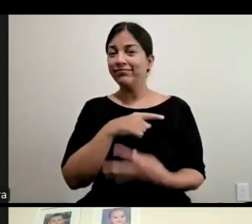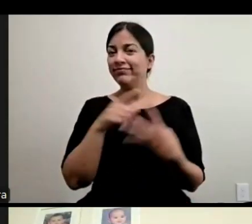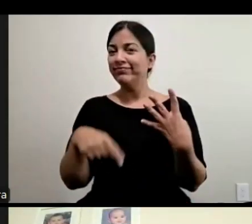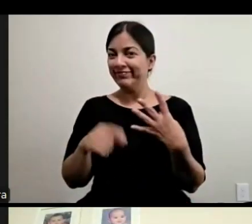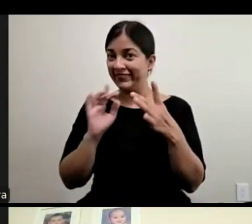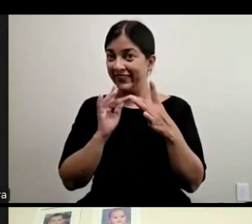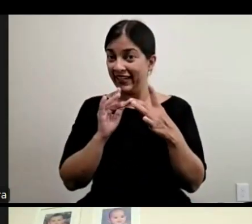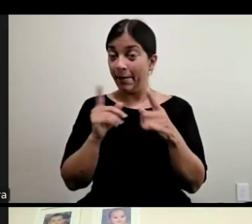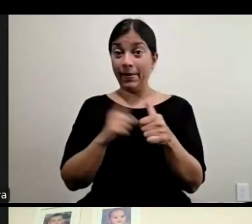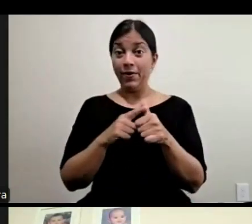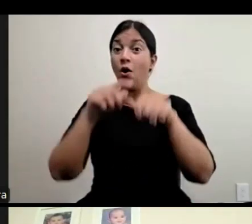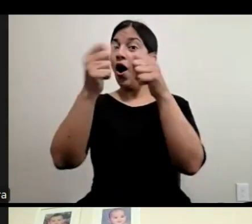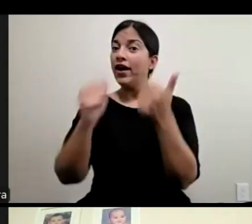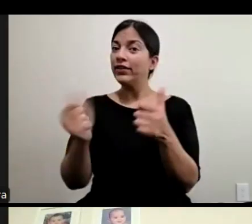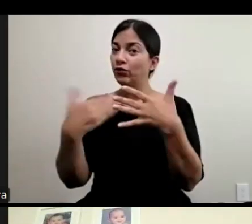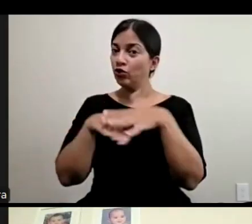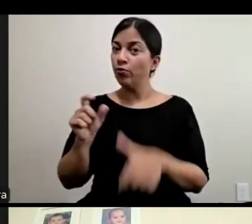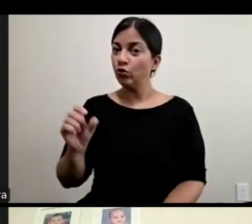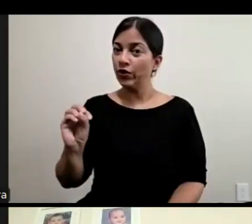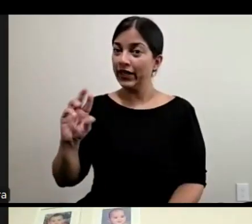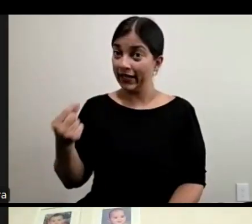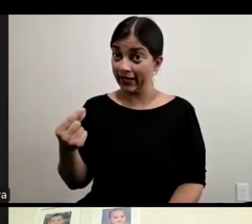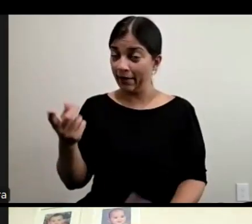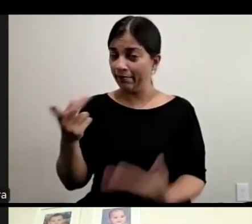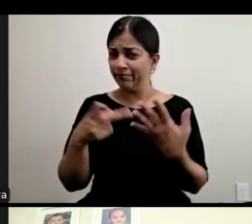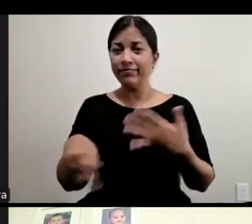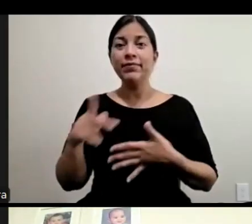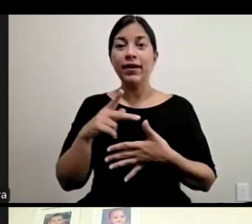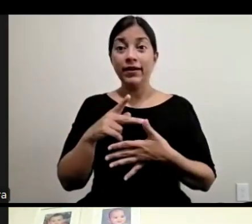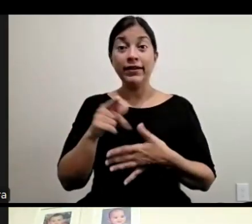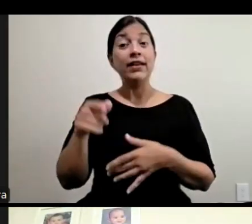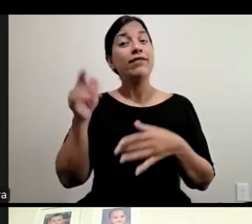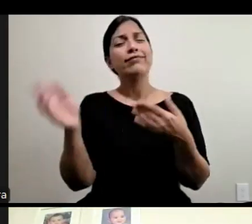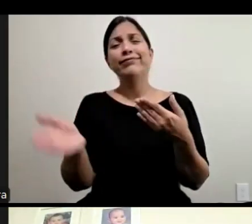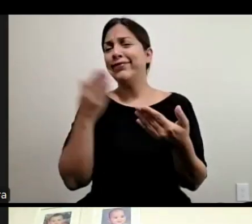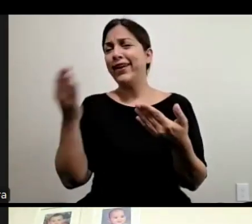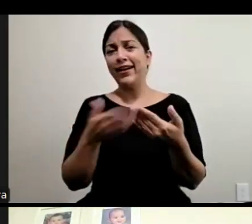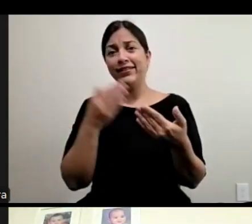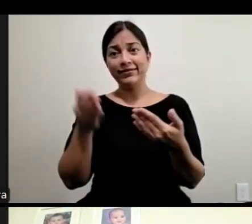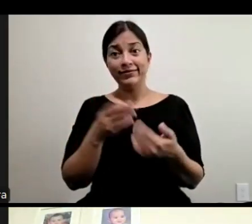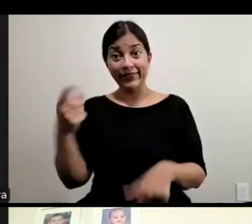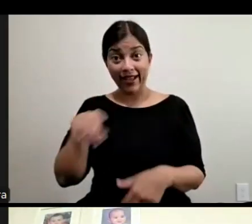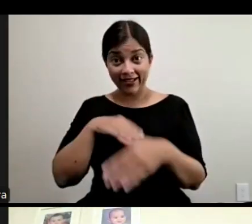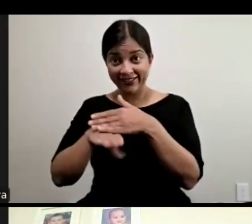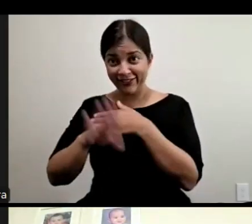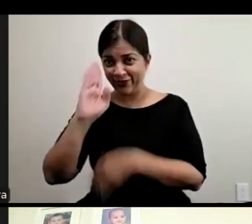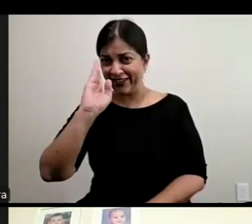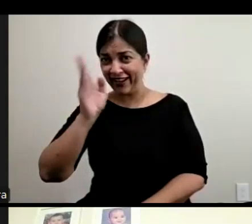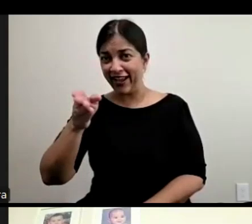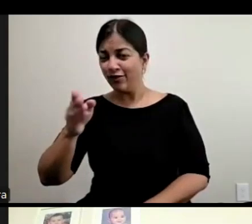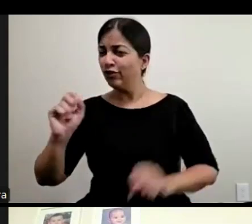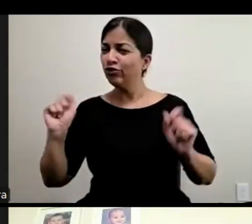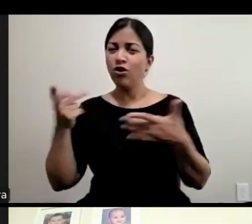por artefusión.org, que es nuestro portal principal. Ahí es bien facilito porque usted va a tener acceso directo a todos los